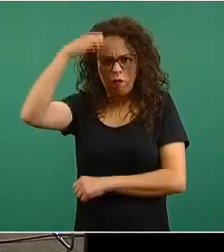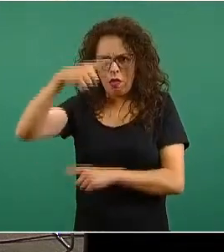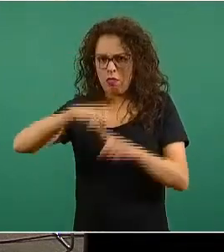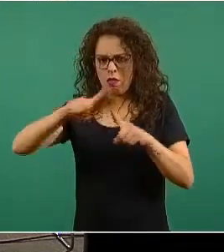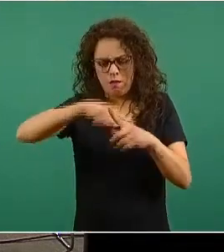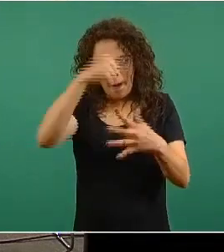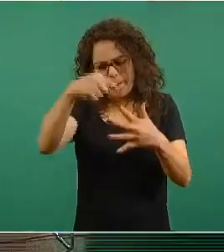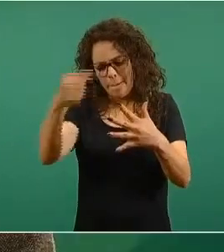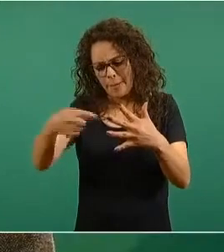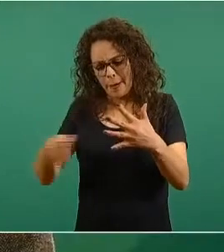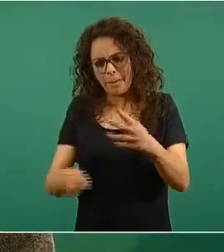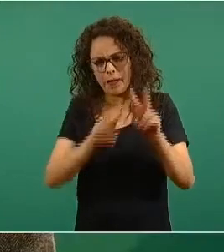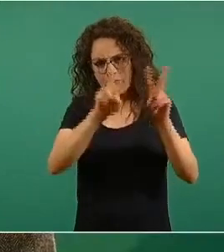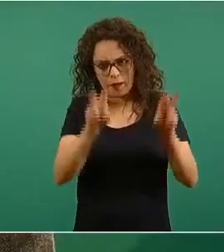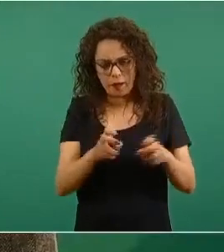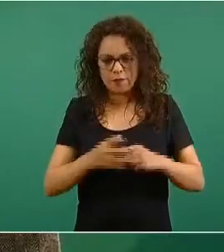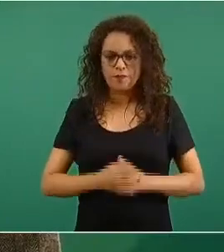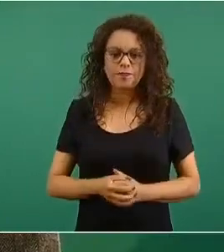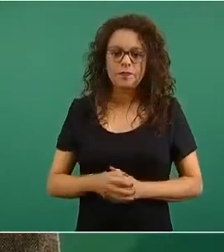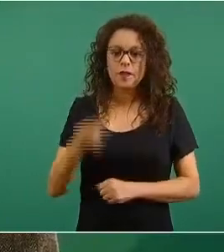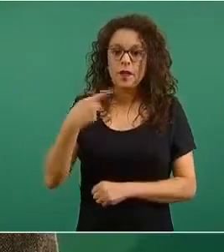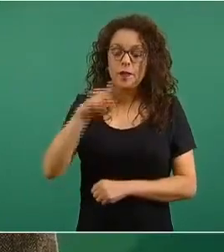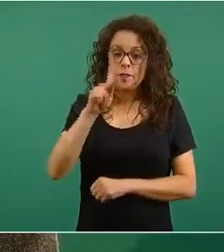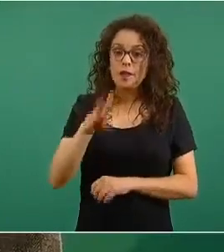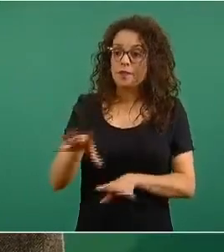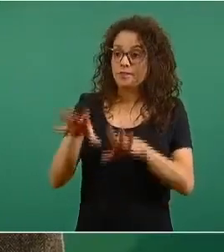quien habitualmente no menciono, pero sí por destacar